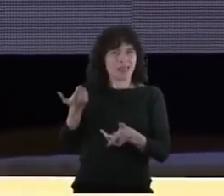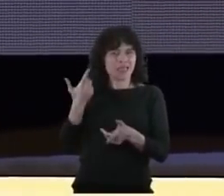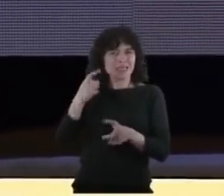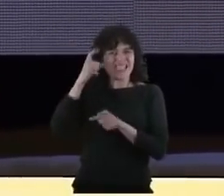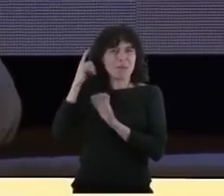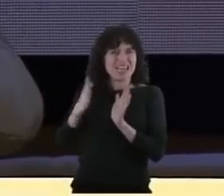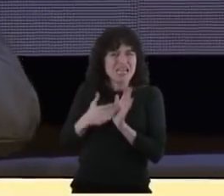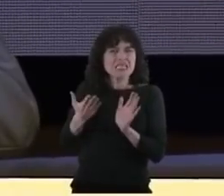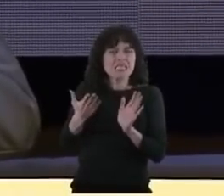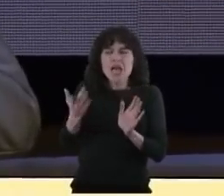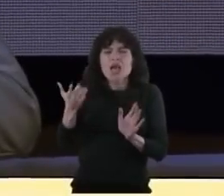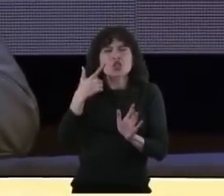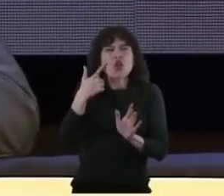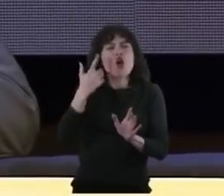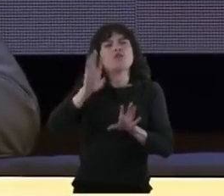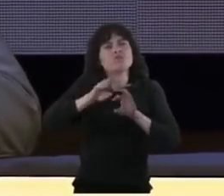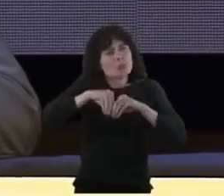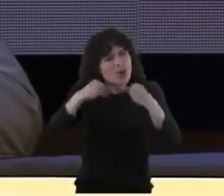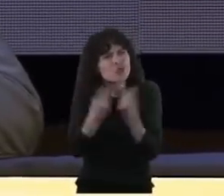que para mí ha sido muy buena porque